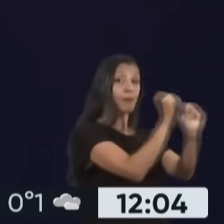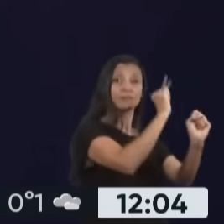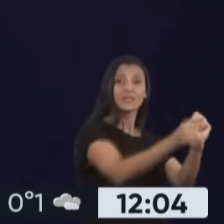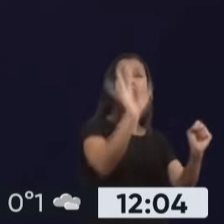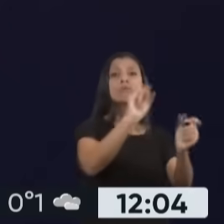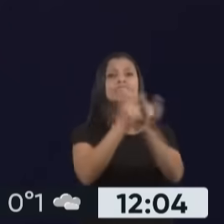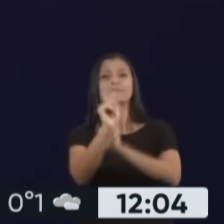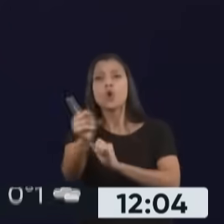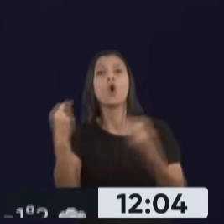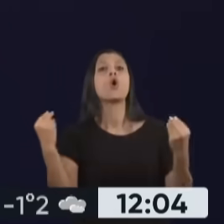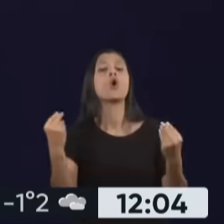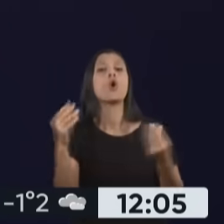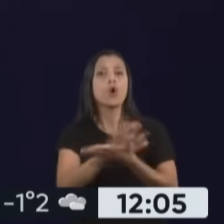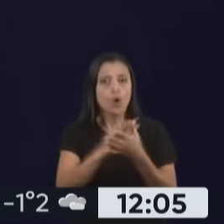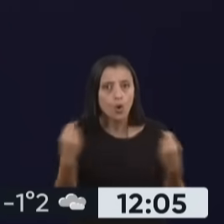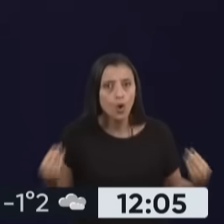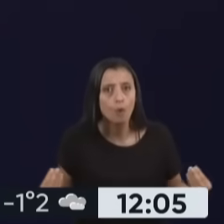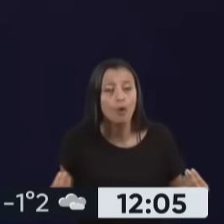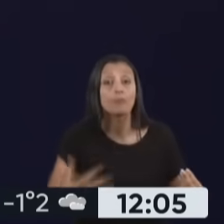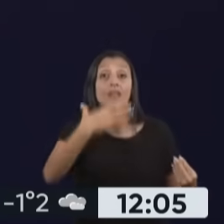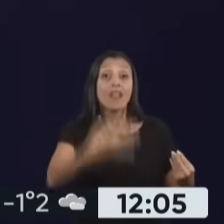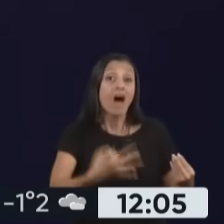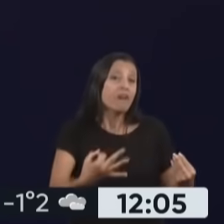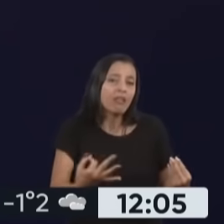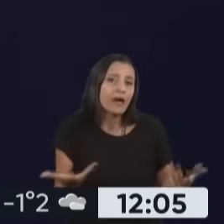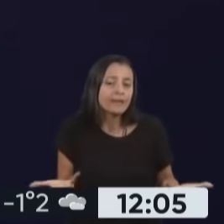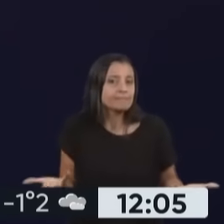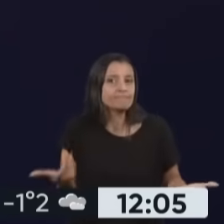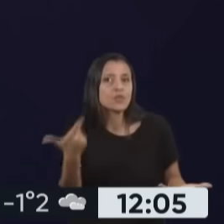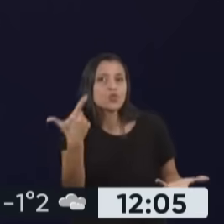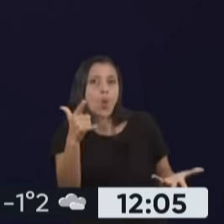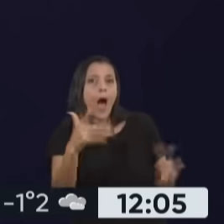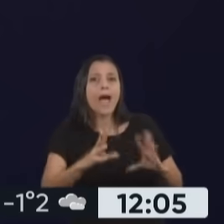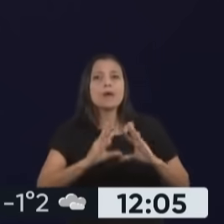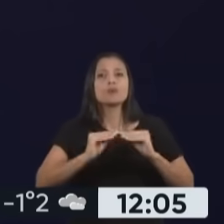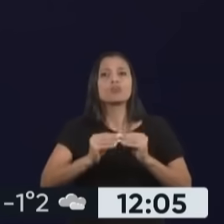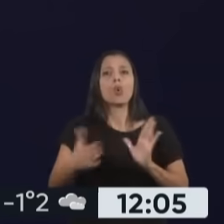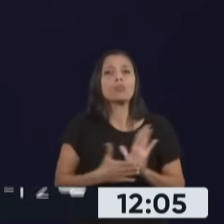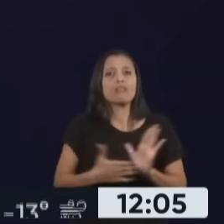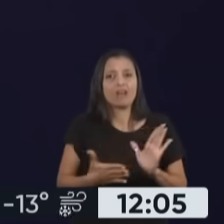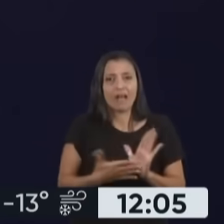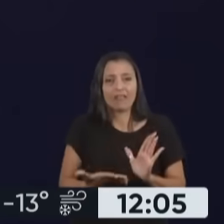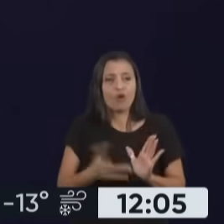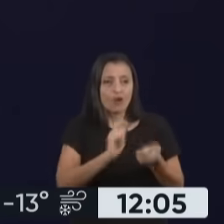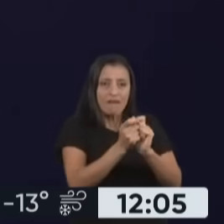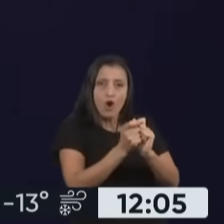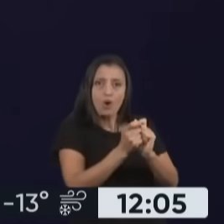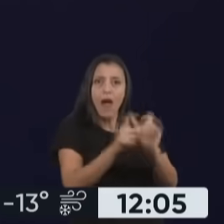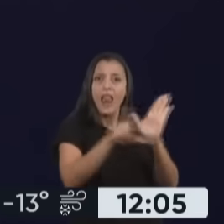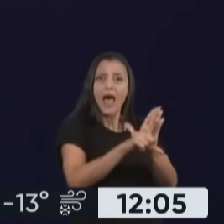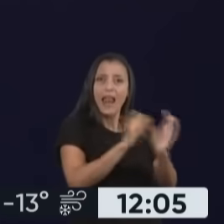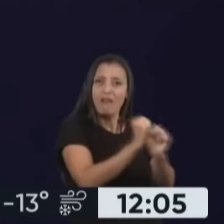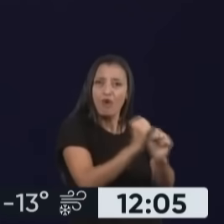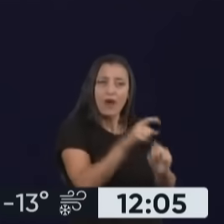reglamentación o leyes laborales? Y la verdad que uno poco encuentra en los resultados que ha dado las leyes laborales.